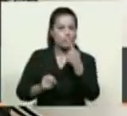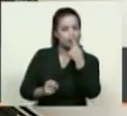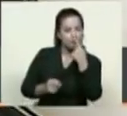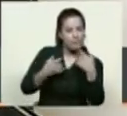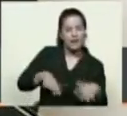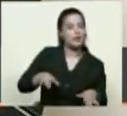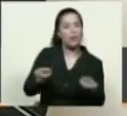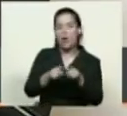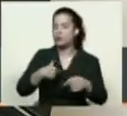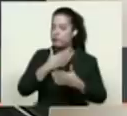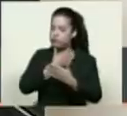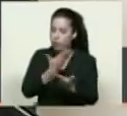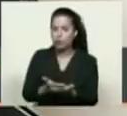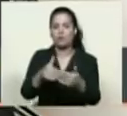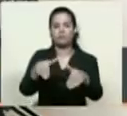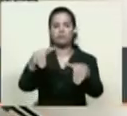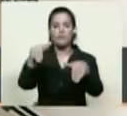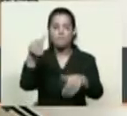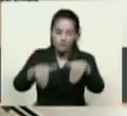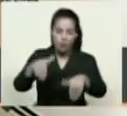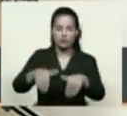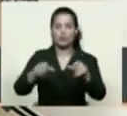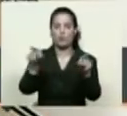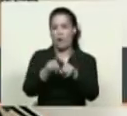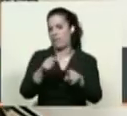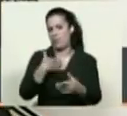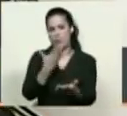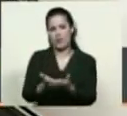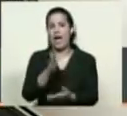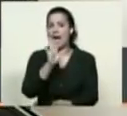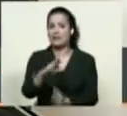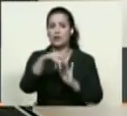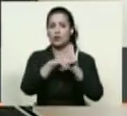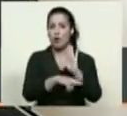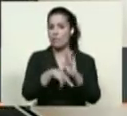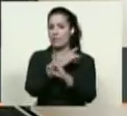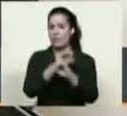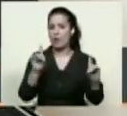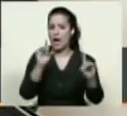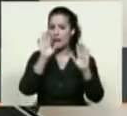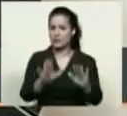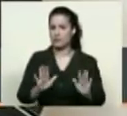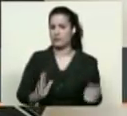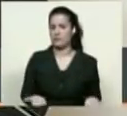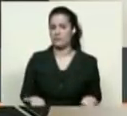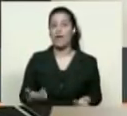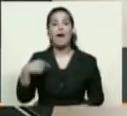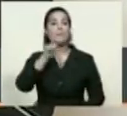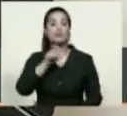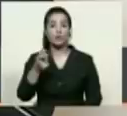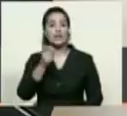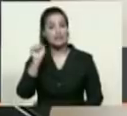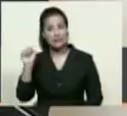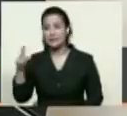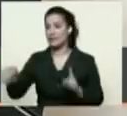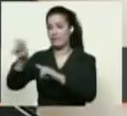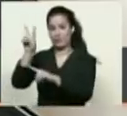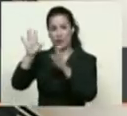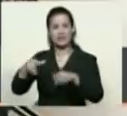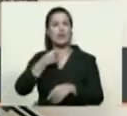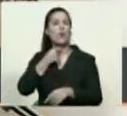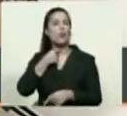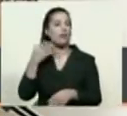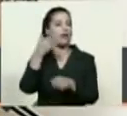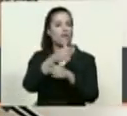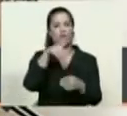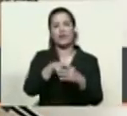las verdaderas normas del juego democrático. Aquí a la gente le gusta votar. Esta gente que de